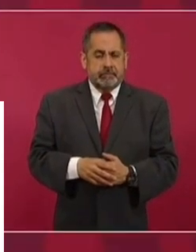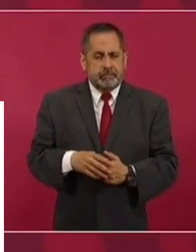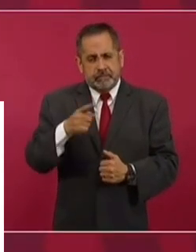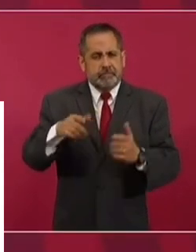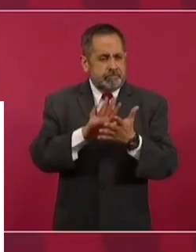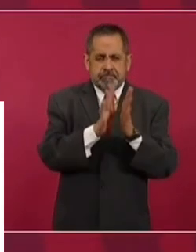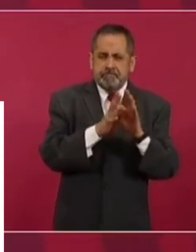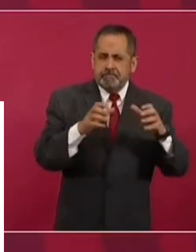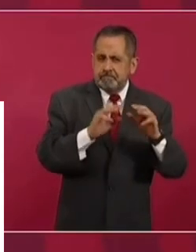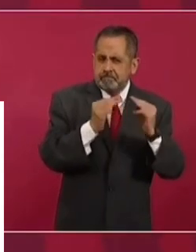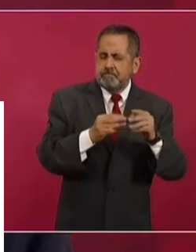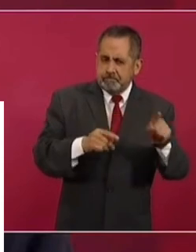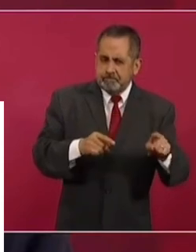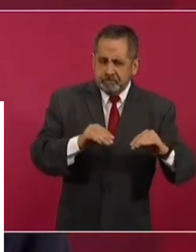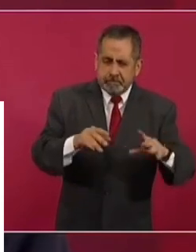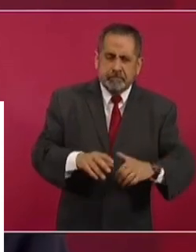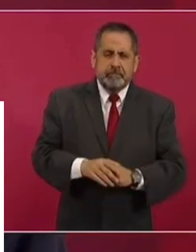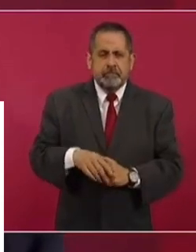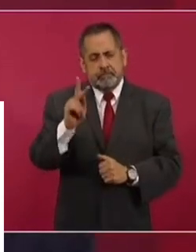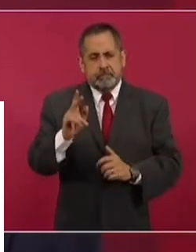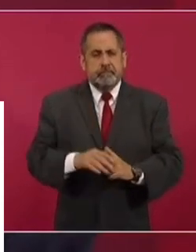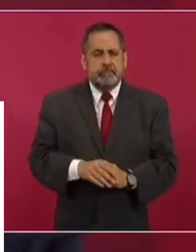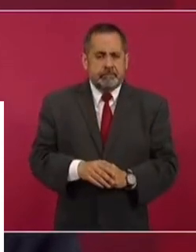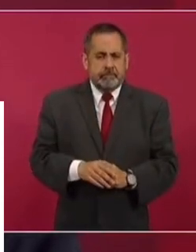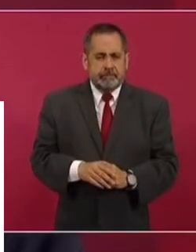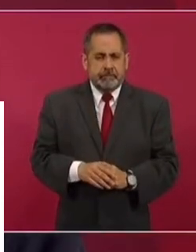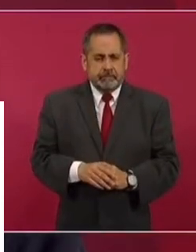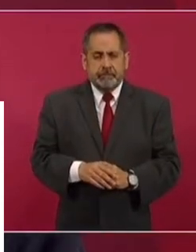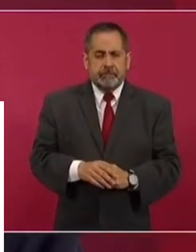Las bandas que están ahí operando, pero